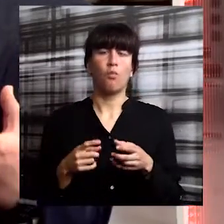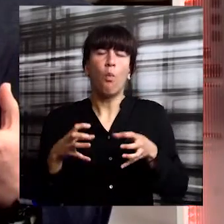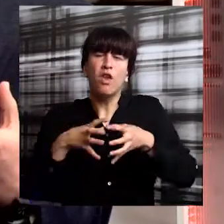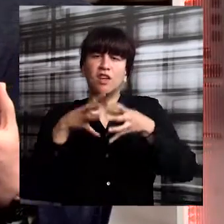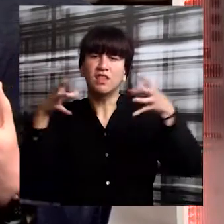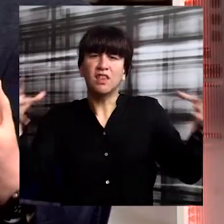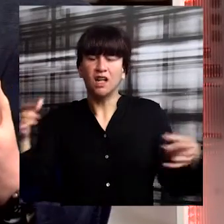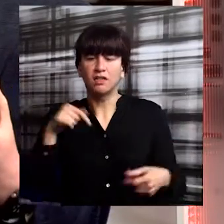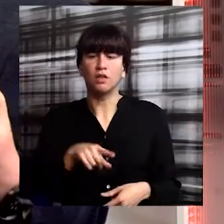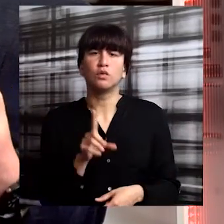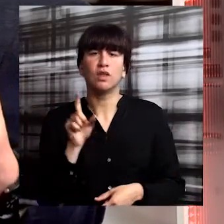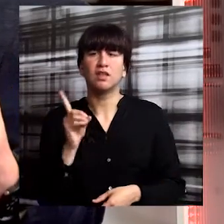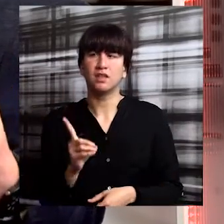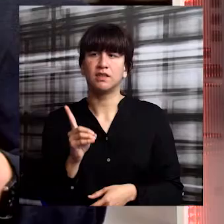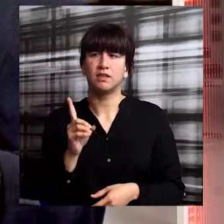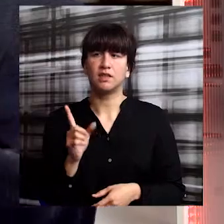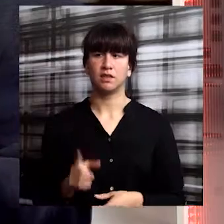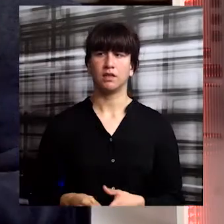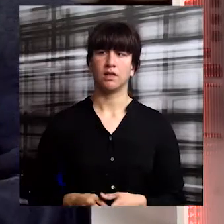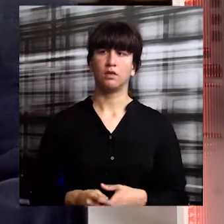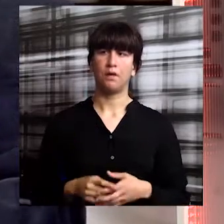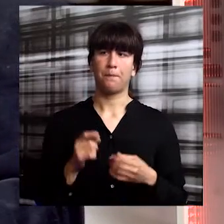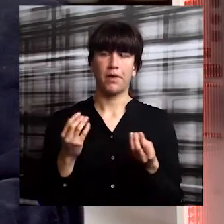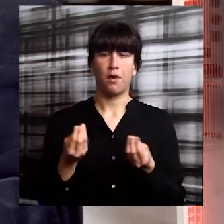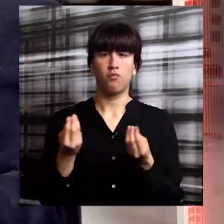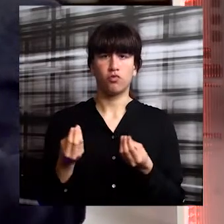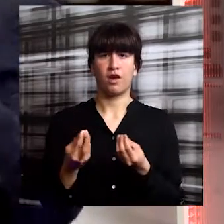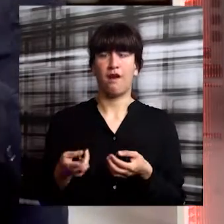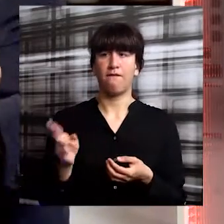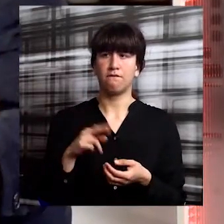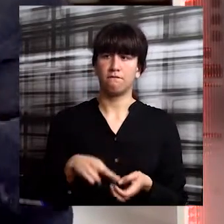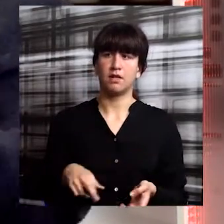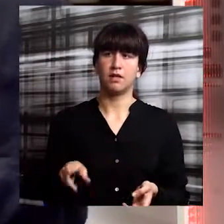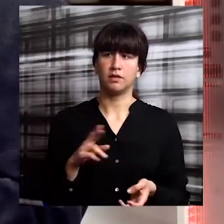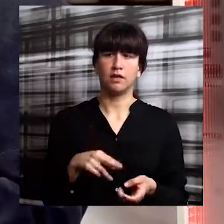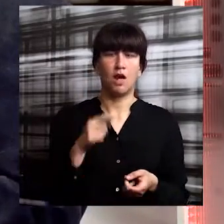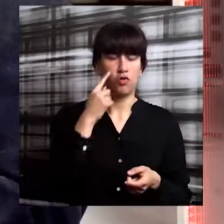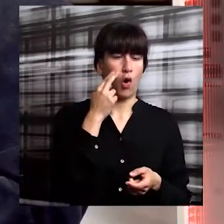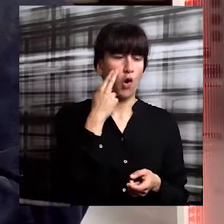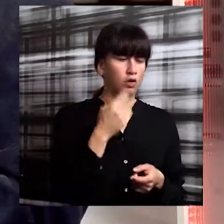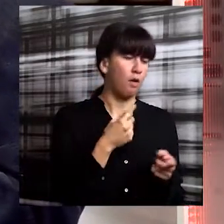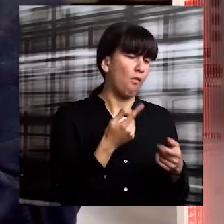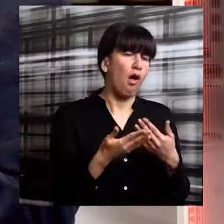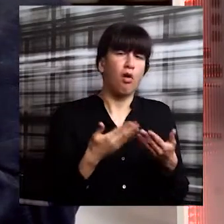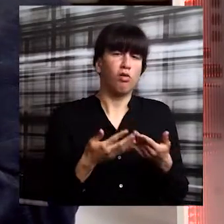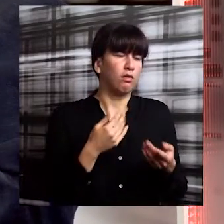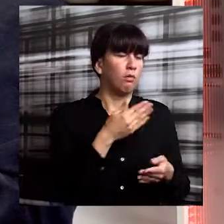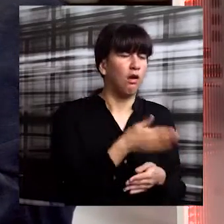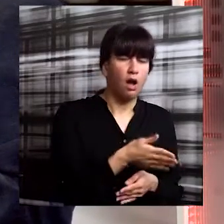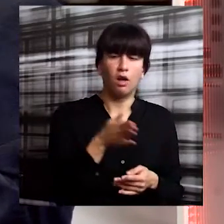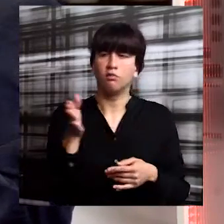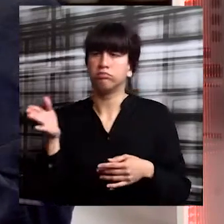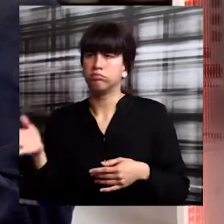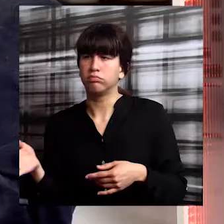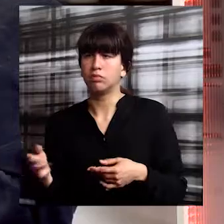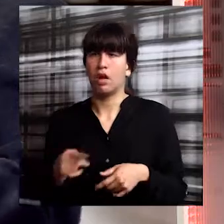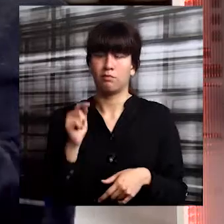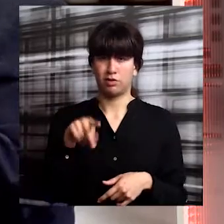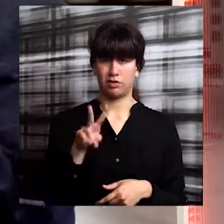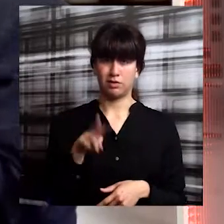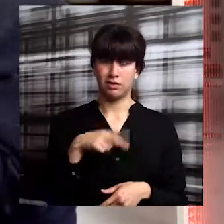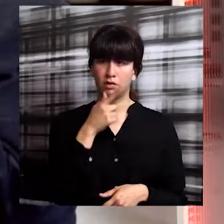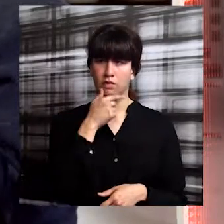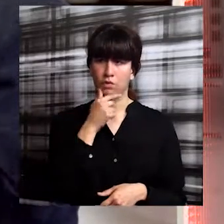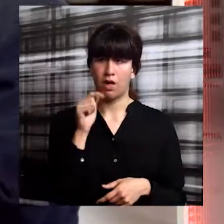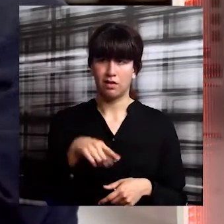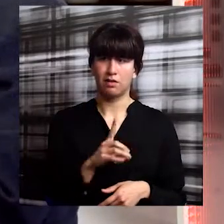es cierto?, este distrito. Y muchas veces la gente dice, pero es que no los hemos visto por acá, no los hemos visto por allá, ¿qué es lo que hacen los diputados? Pero sin